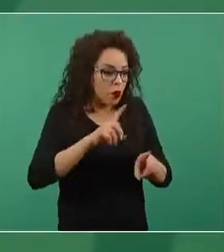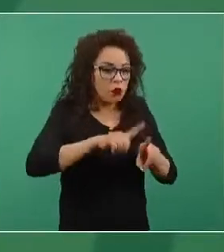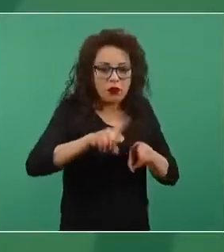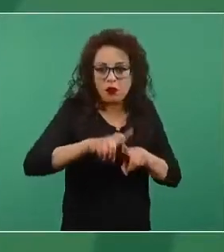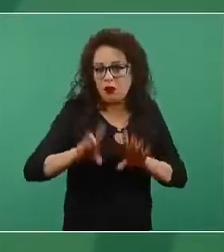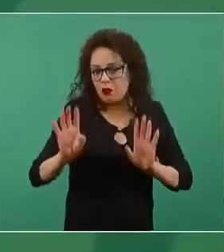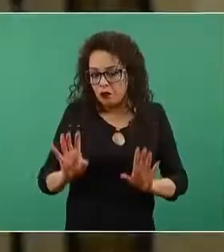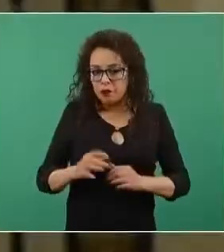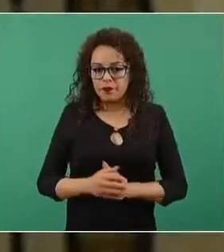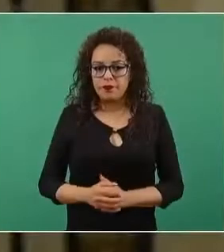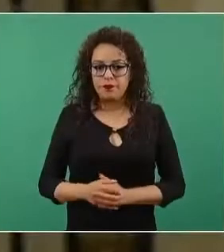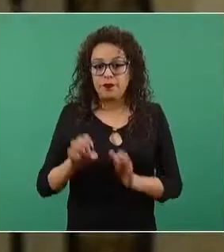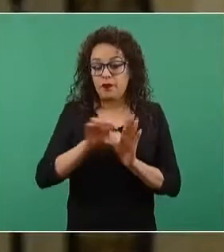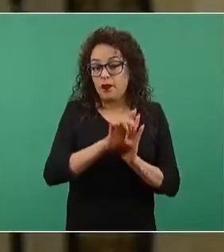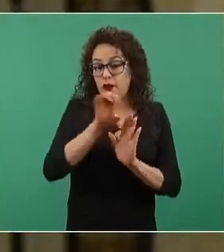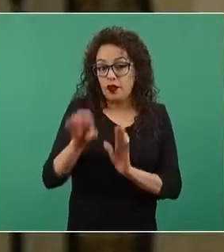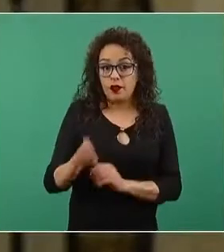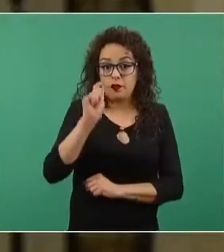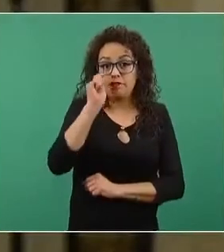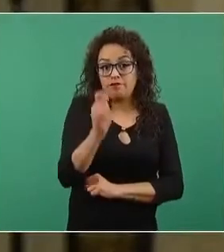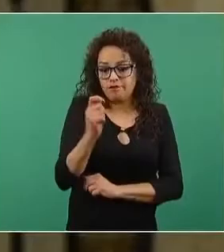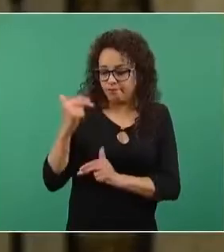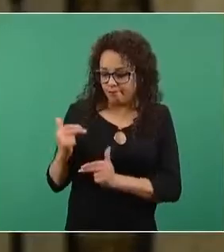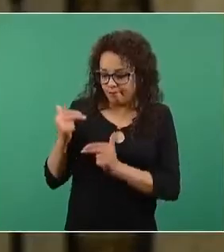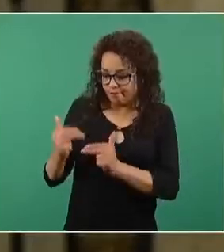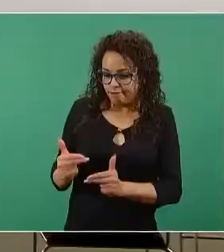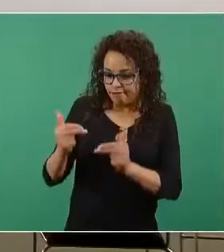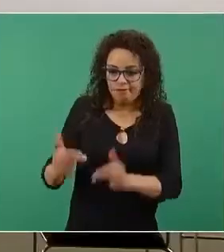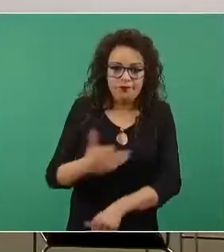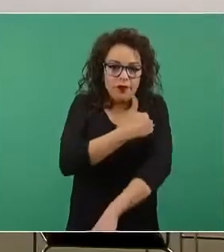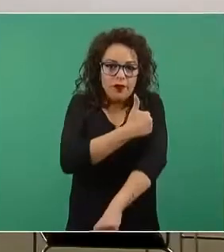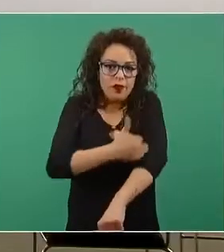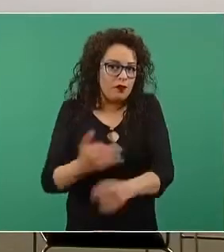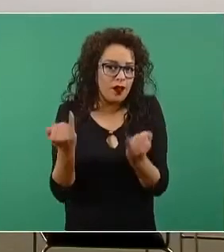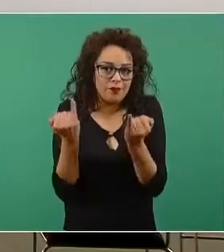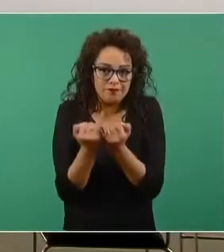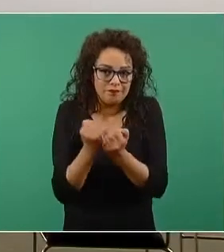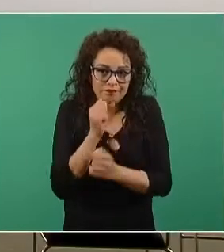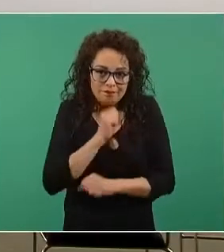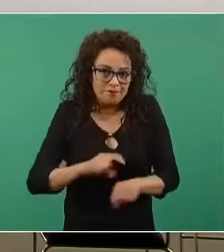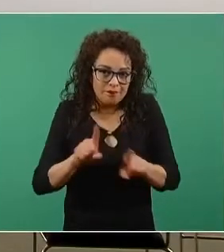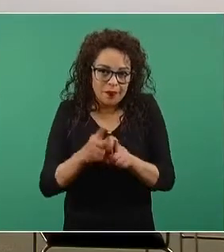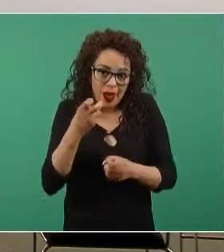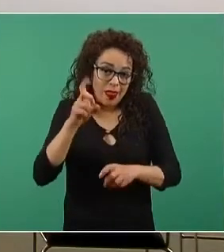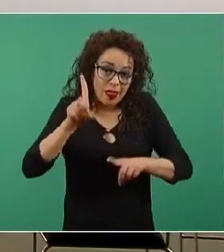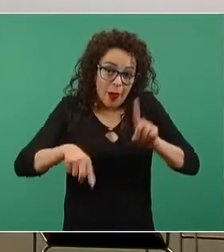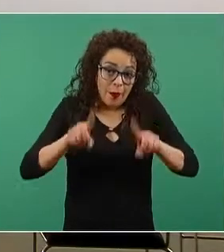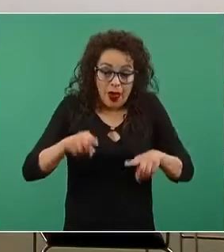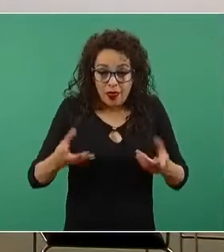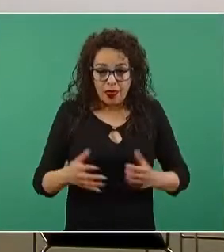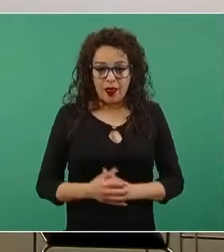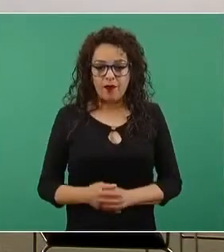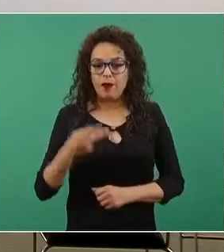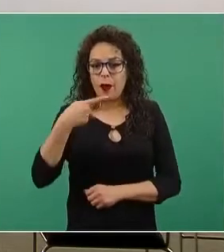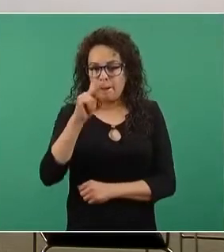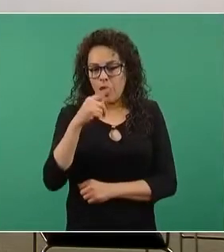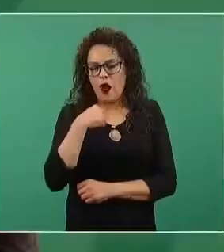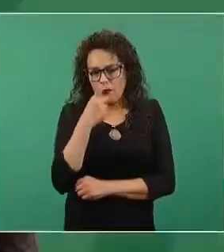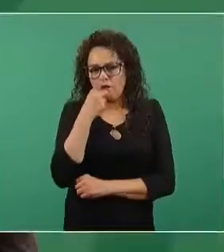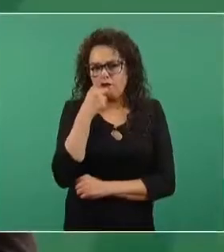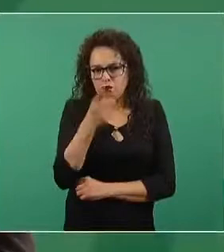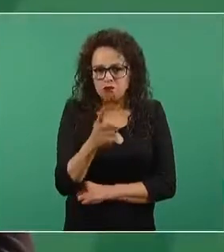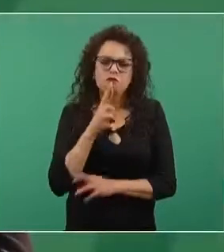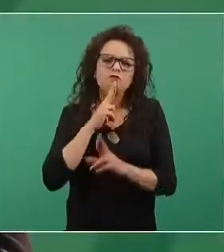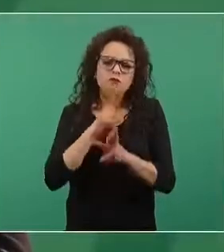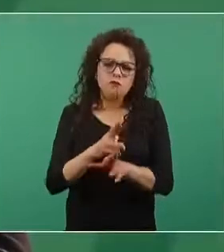individuo, inclusive la propia carga genética, ¿no? Lo que sí podría decir es que sí tenemos una